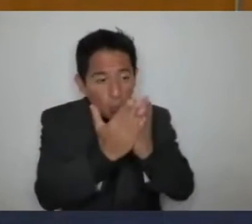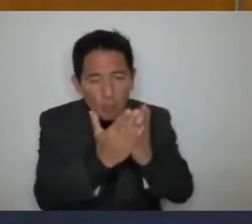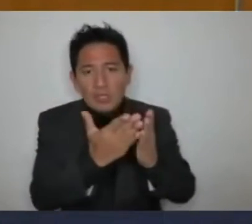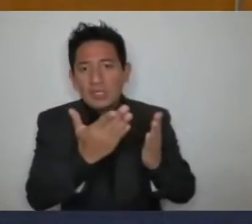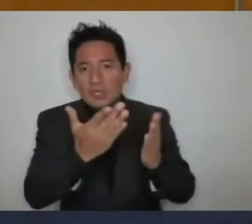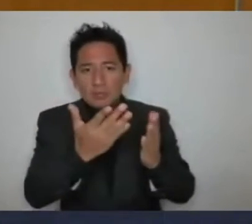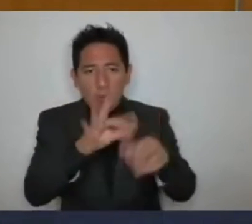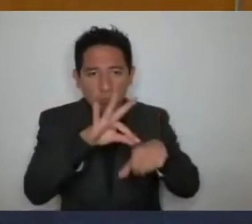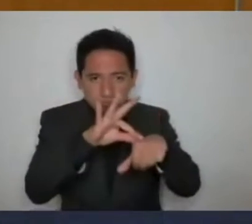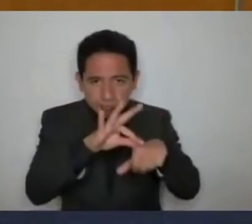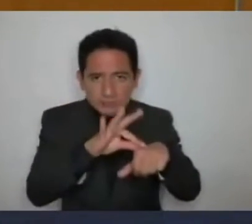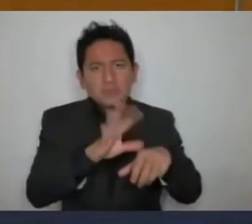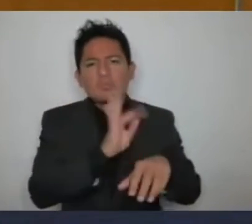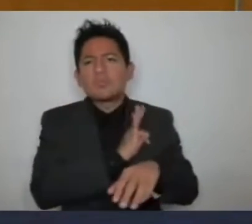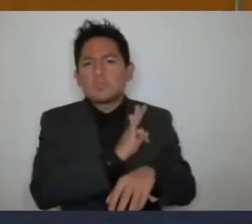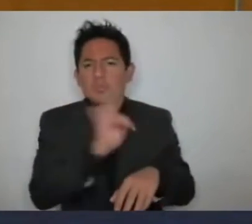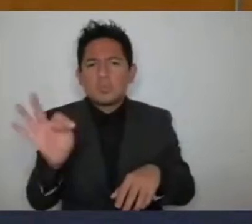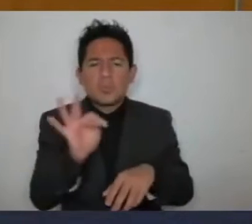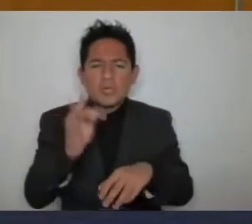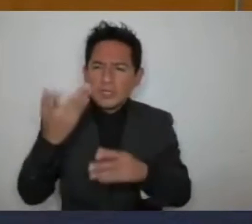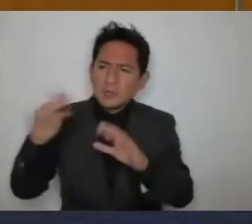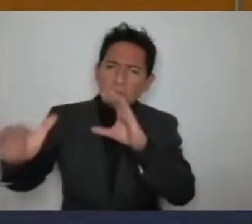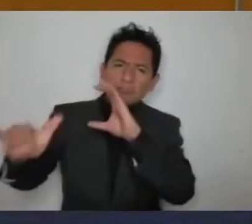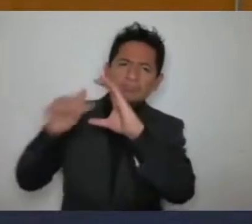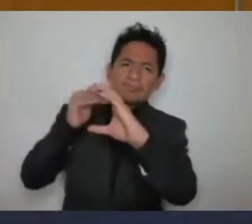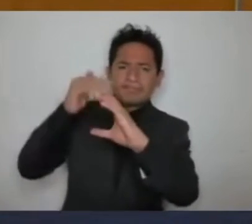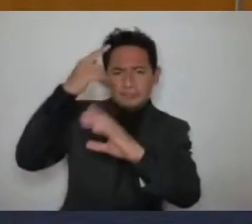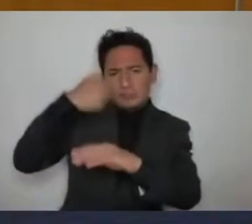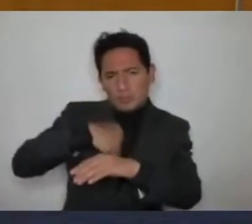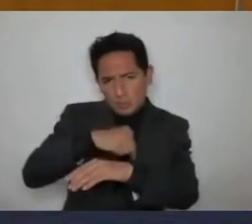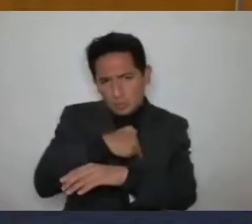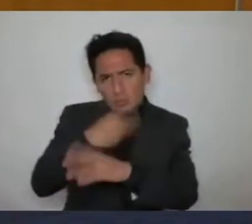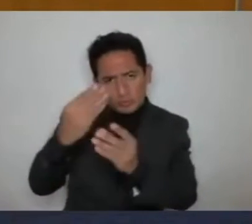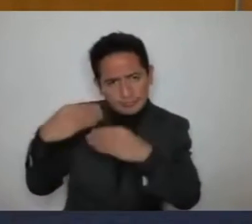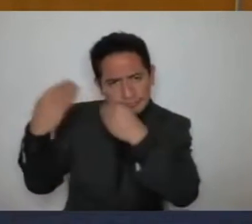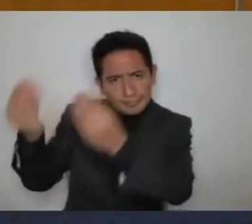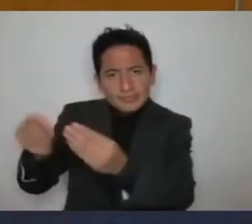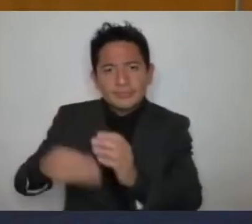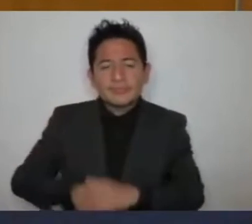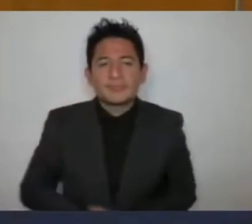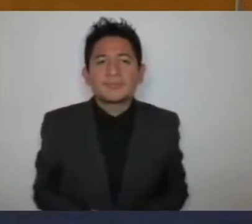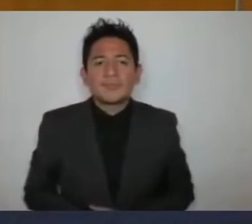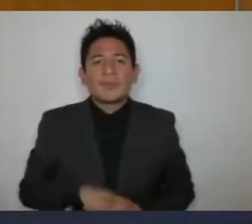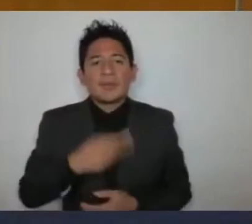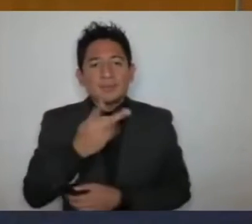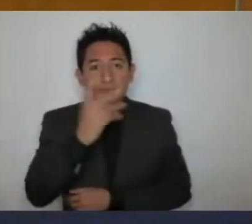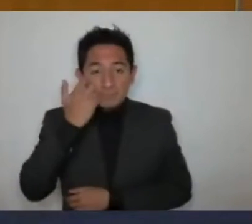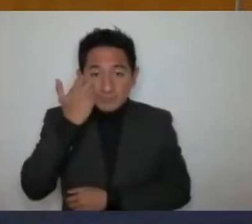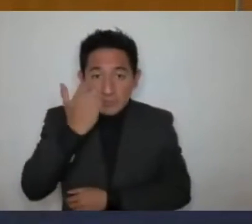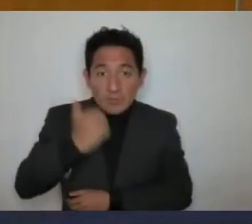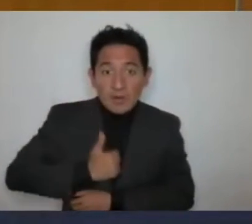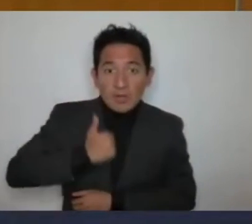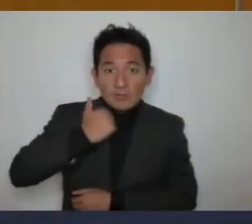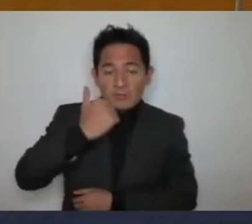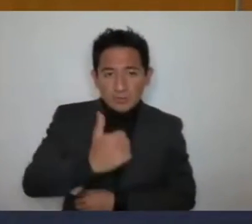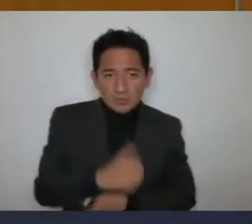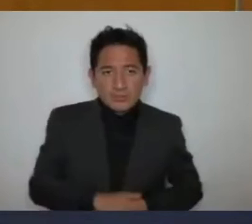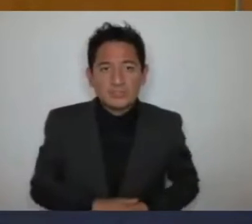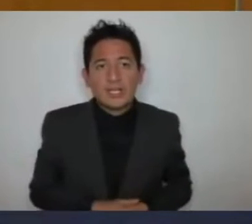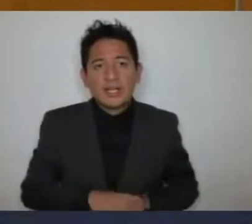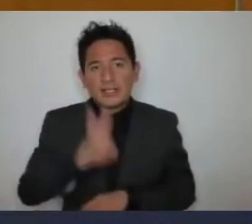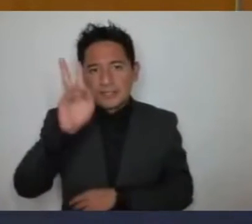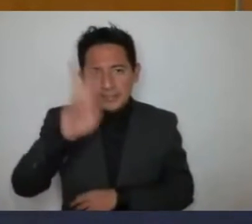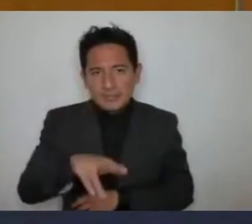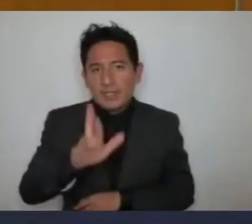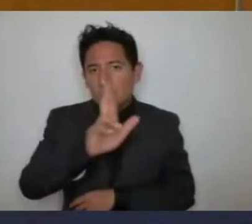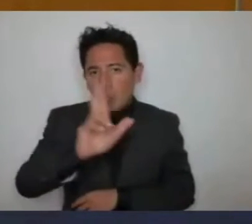se los hacemos llegar pero sobre todo quiero aprovechar este espacio pues para hacer un reconocimiento que me faltan